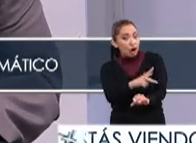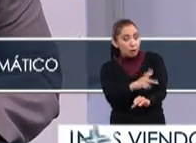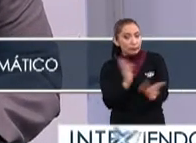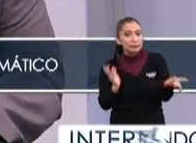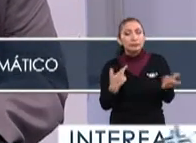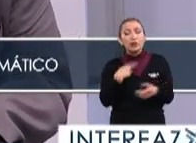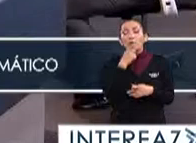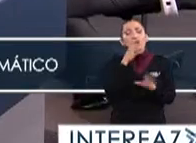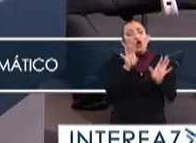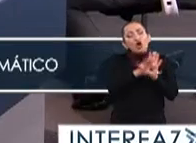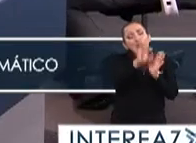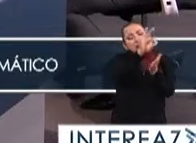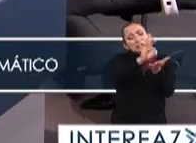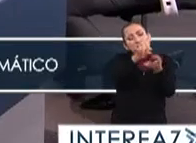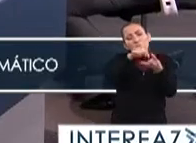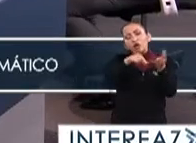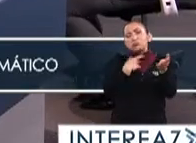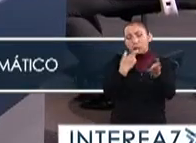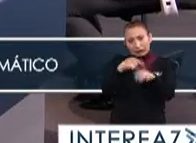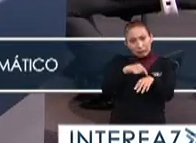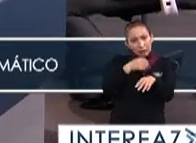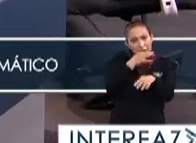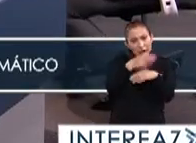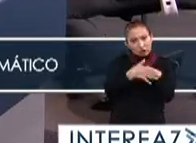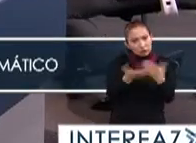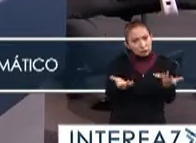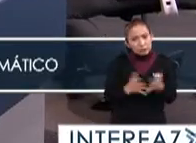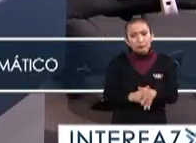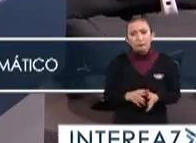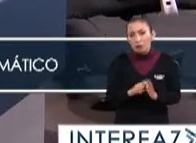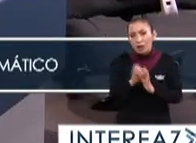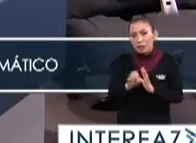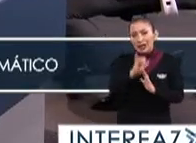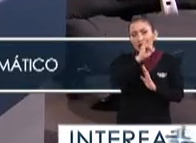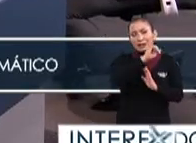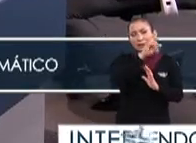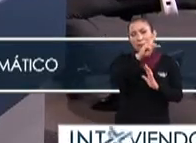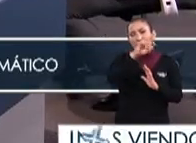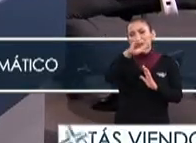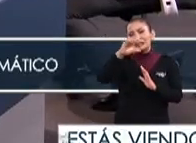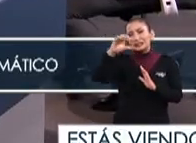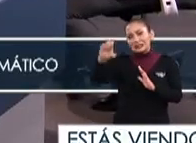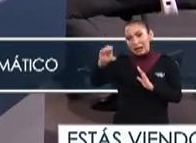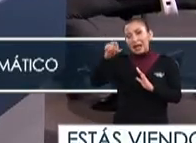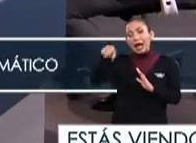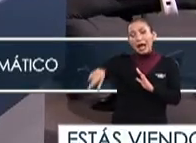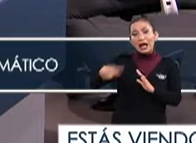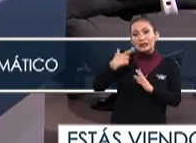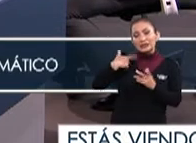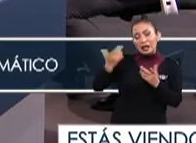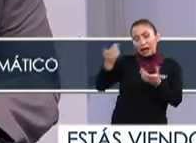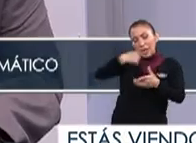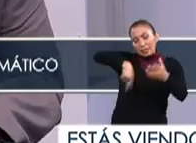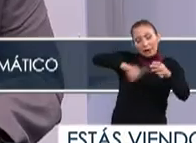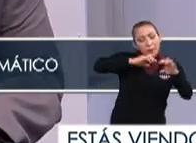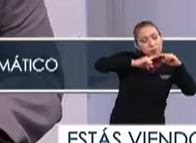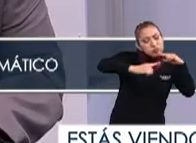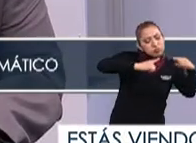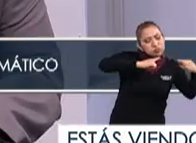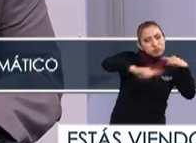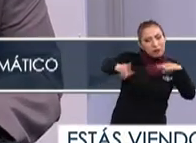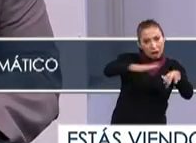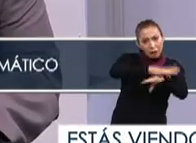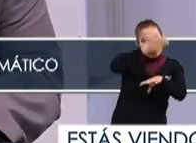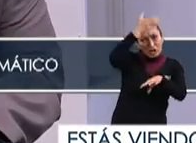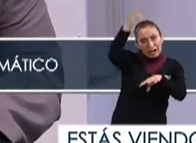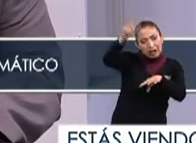sí estamos a tiempo en ese sentido? Sí, claro. De acuerdo con el IPCC, que es el Panel Intergubernamental de Cambio Climático,